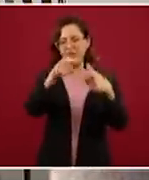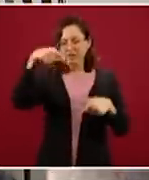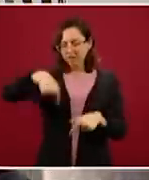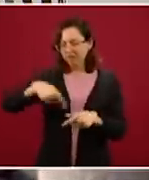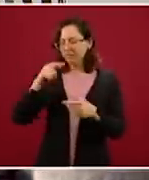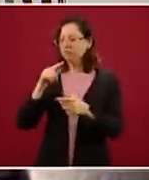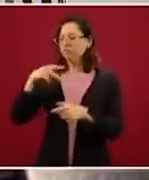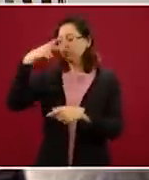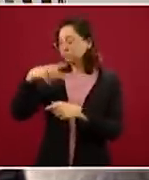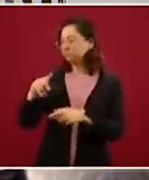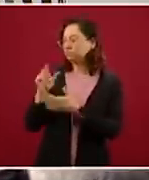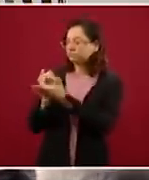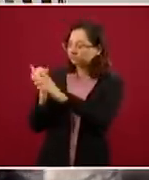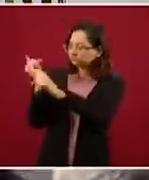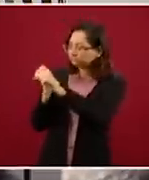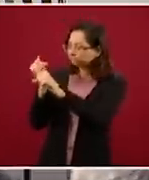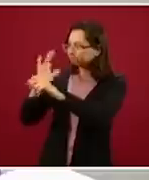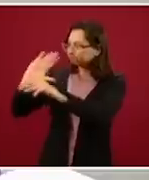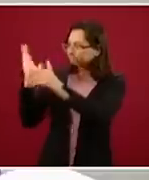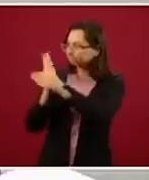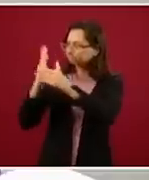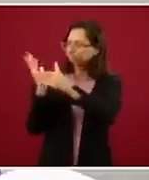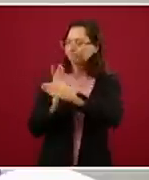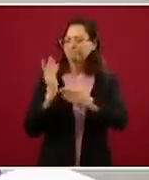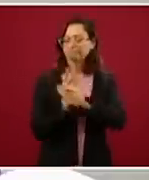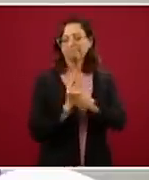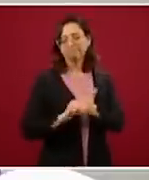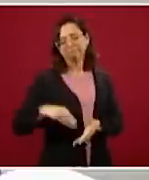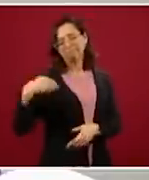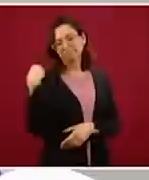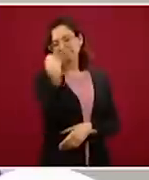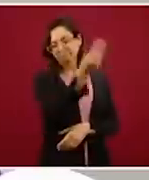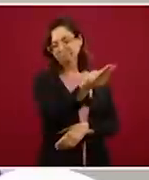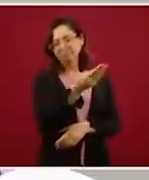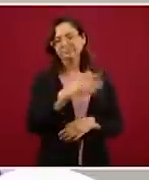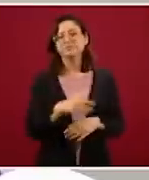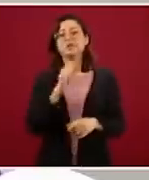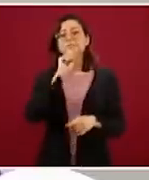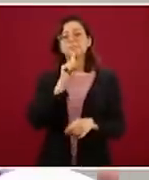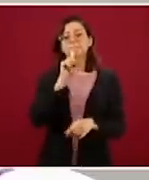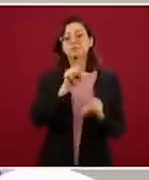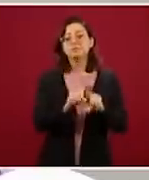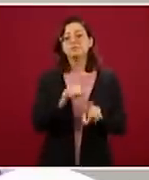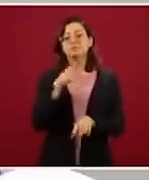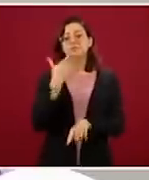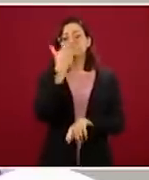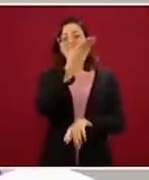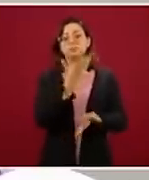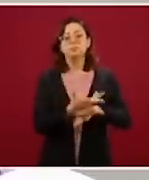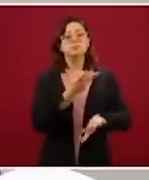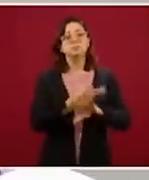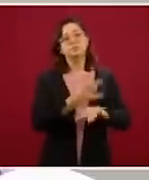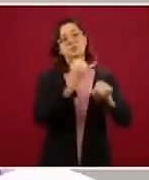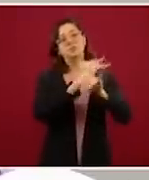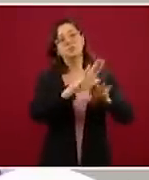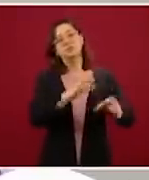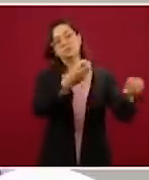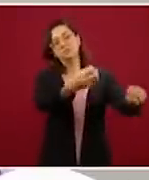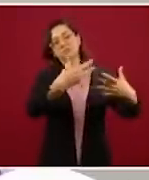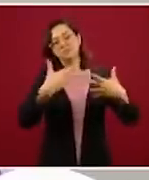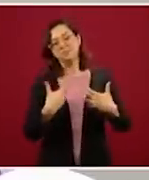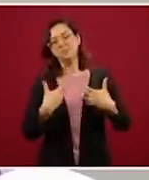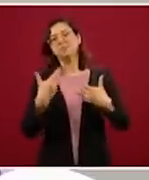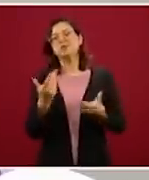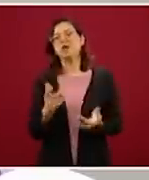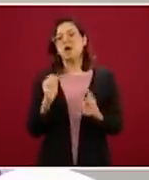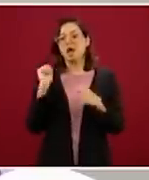la carpeta de investigación y es importante, hemos solicitado a las autoridades norteamericanas la información que vincula al señor García Luna con